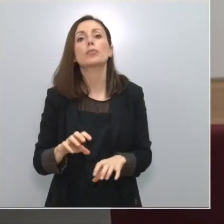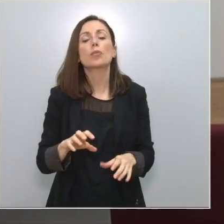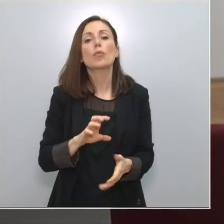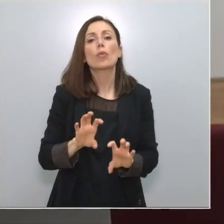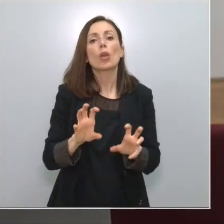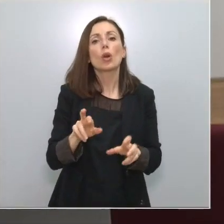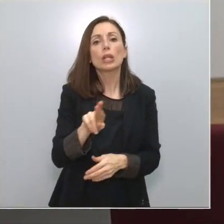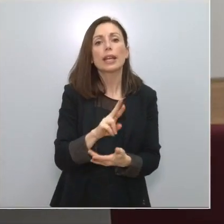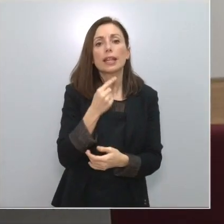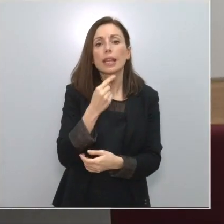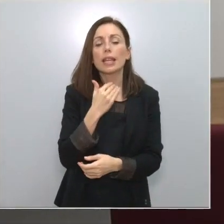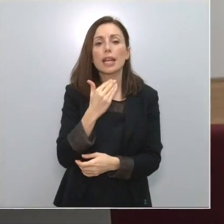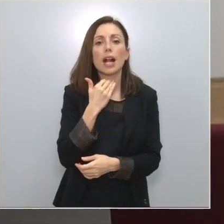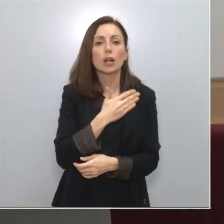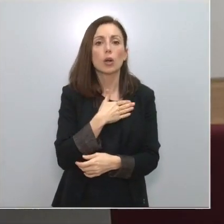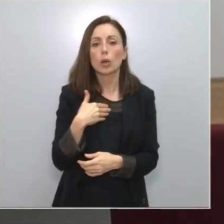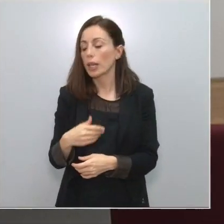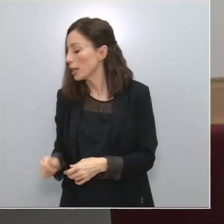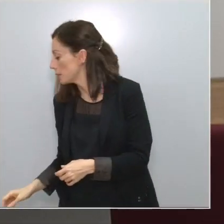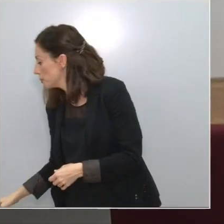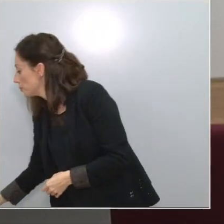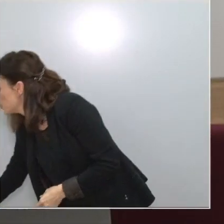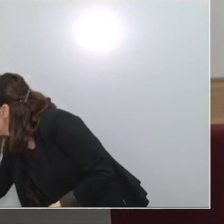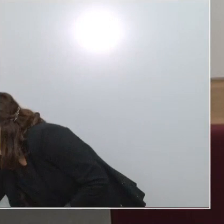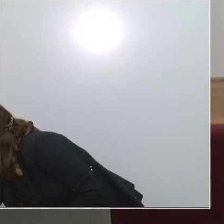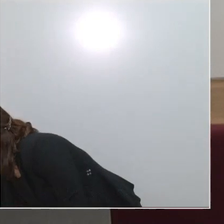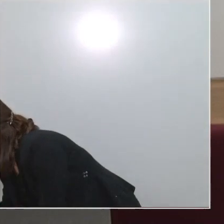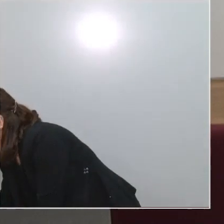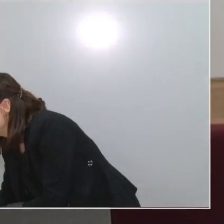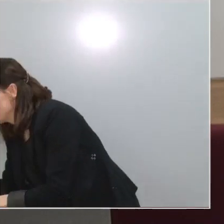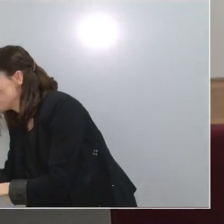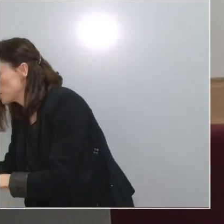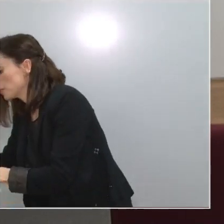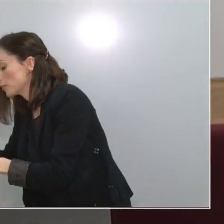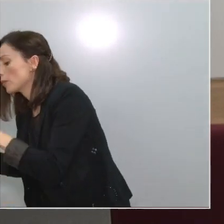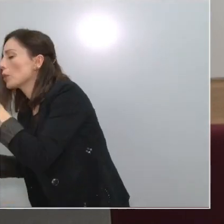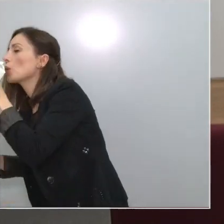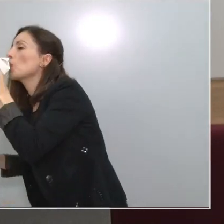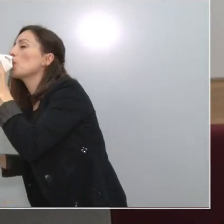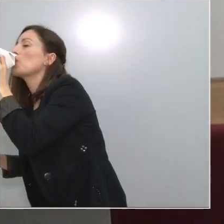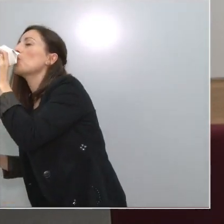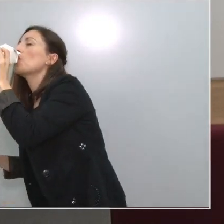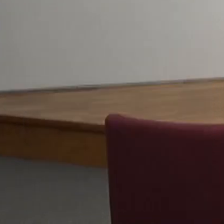Regional, creo que quería hacer una repregunta, otra cuestión más para el presidente.